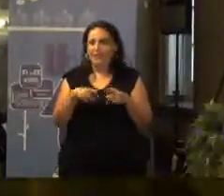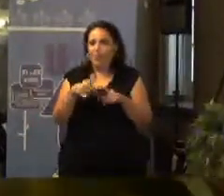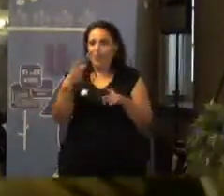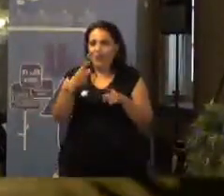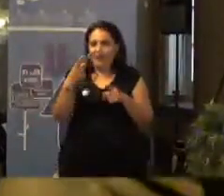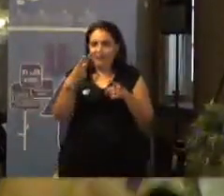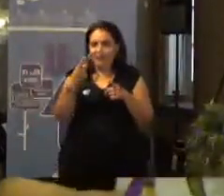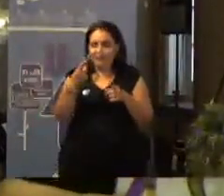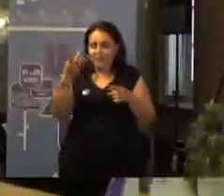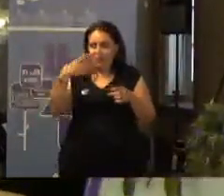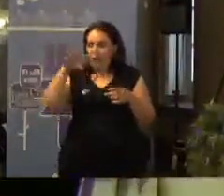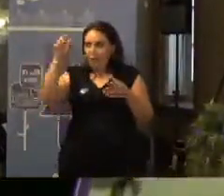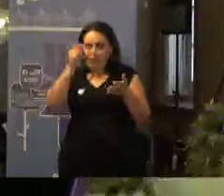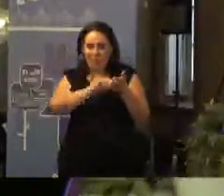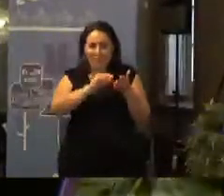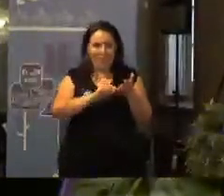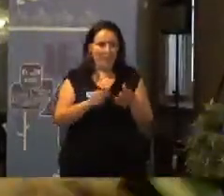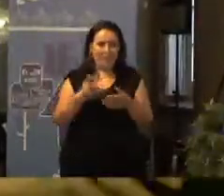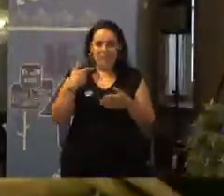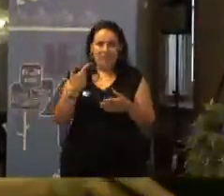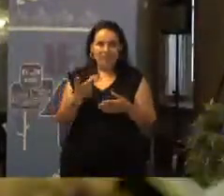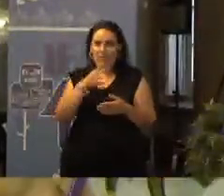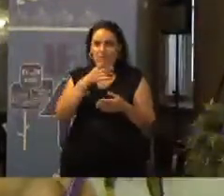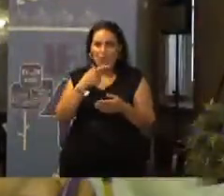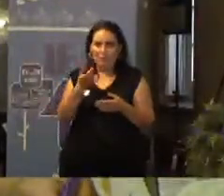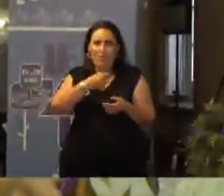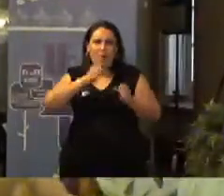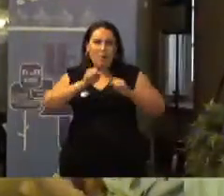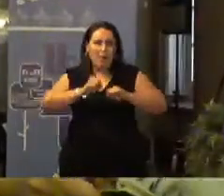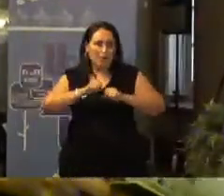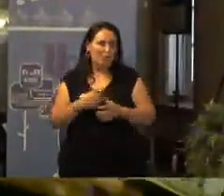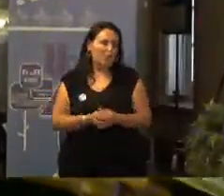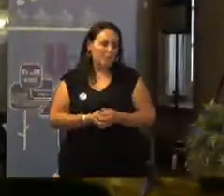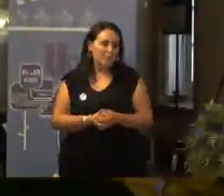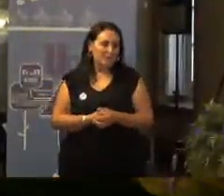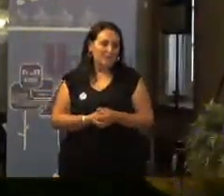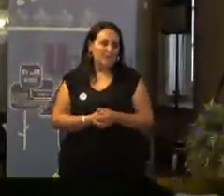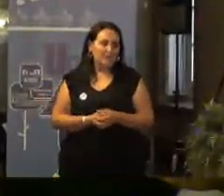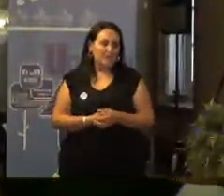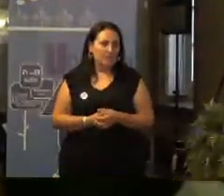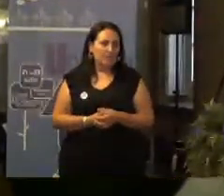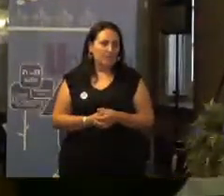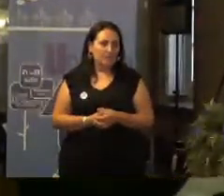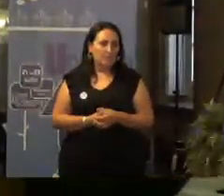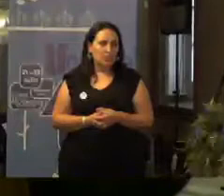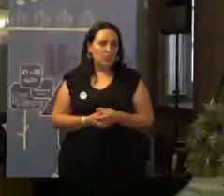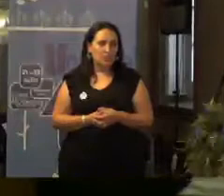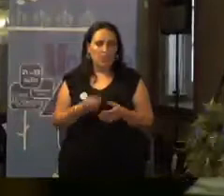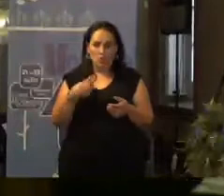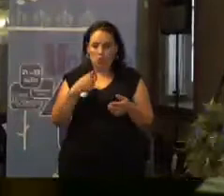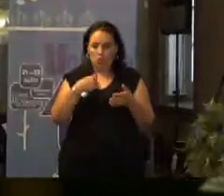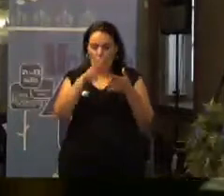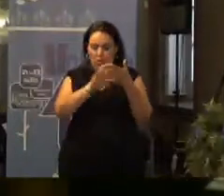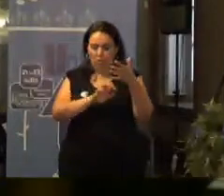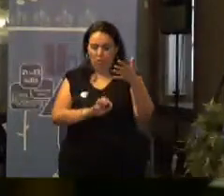non? Dende o Pleistoceno hasta a última glaciación, e van quedando aí. Pero non